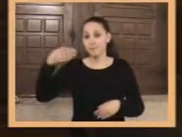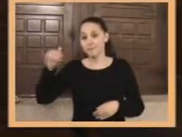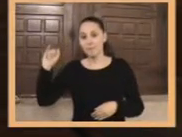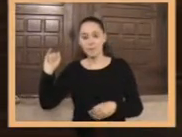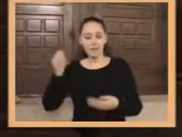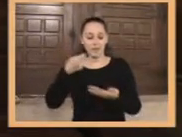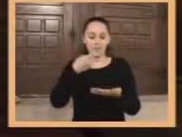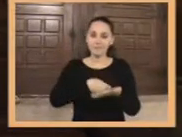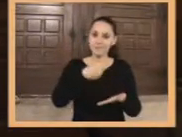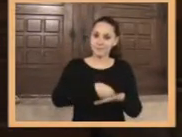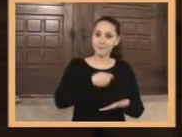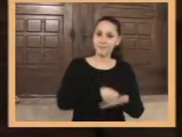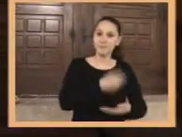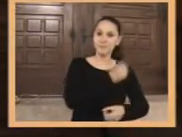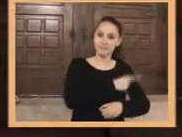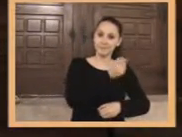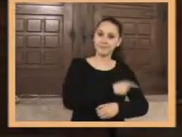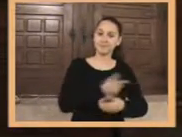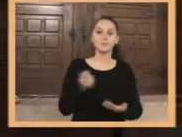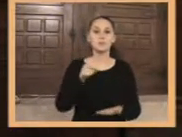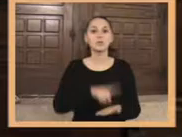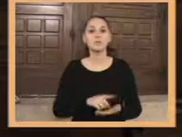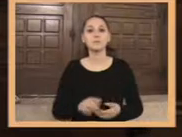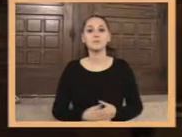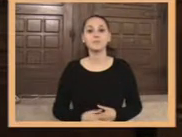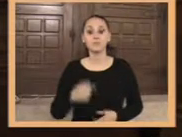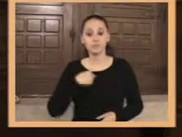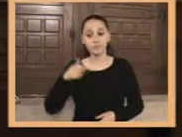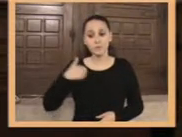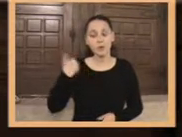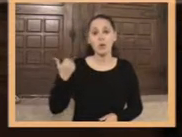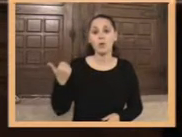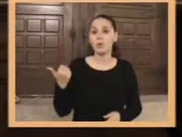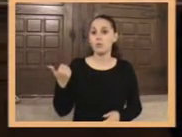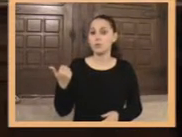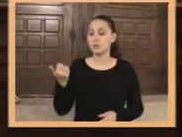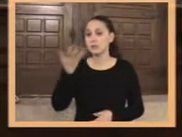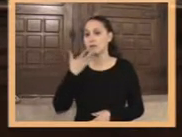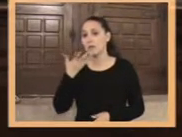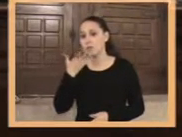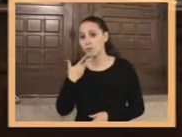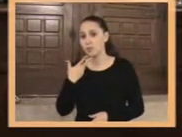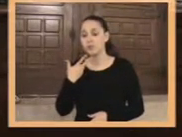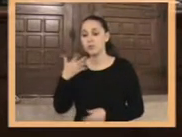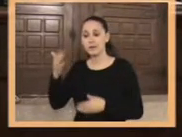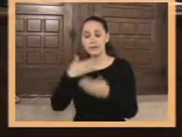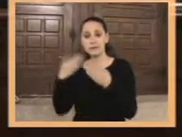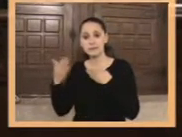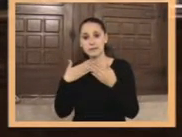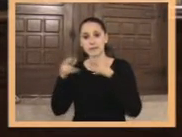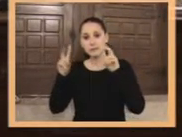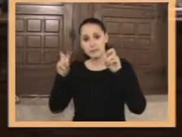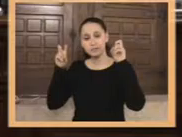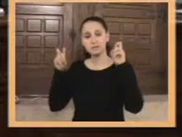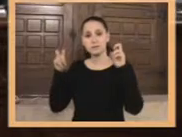Diputación de Badajoz. Yo he tenido la oportunidad, porque era compañero mío de la Federación de Municipios, de tratar en muchas